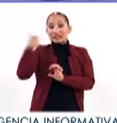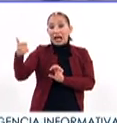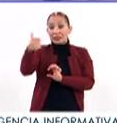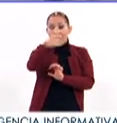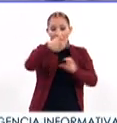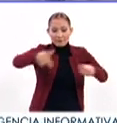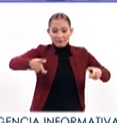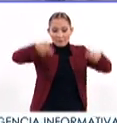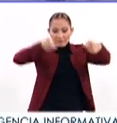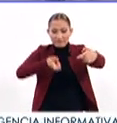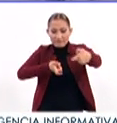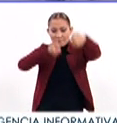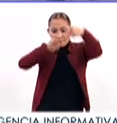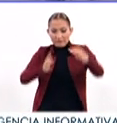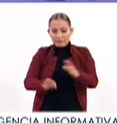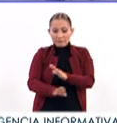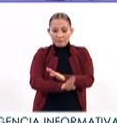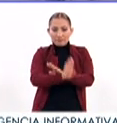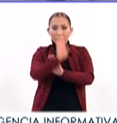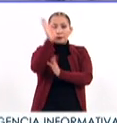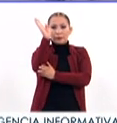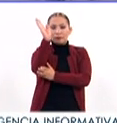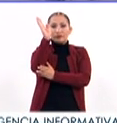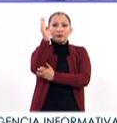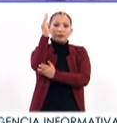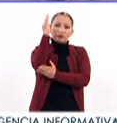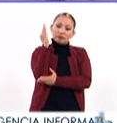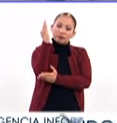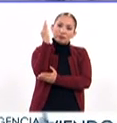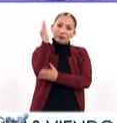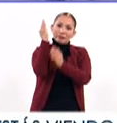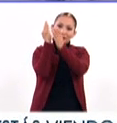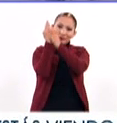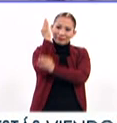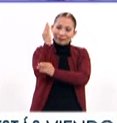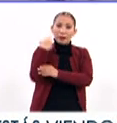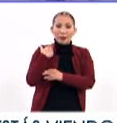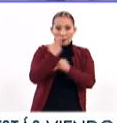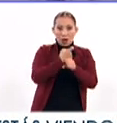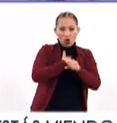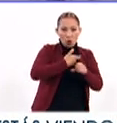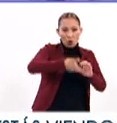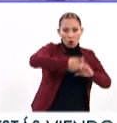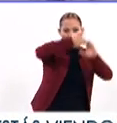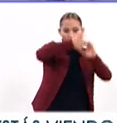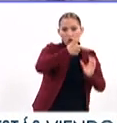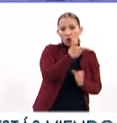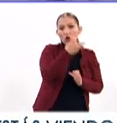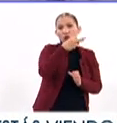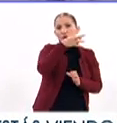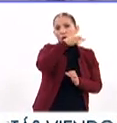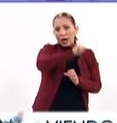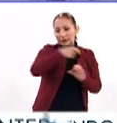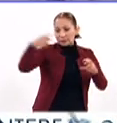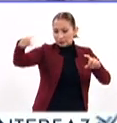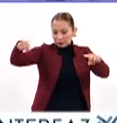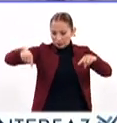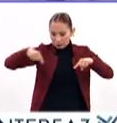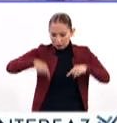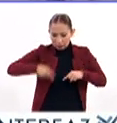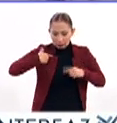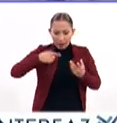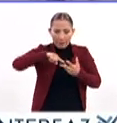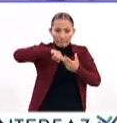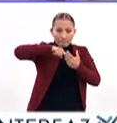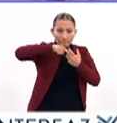más o menos, y entonces ya se procede a hacer la colocación de las grúas primero, y ya en su punto donde están colocados